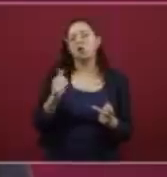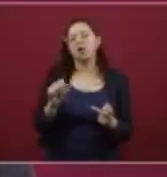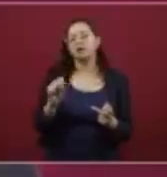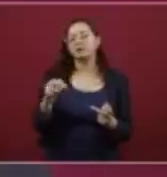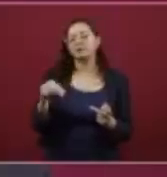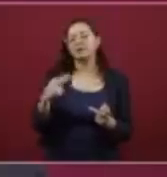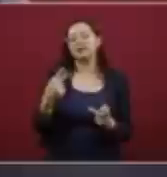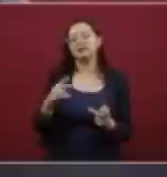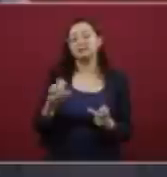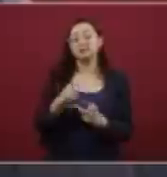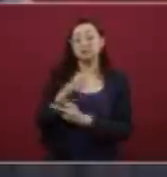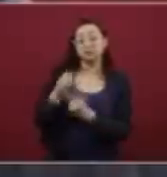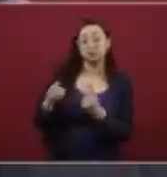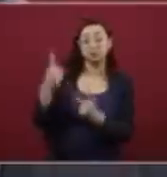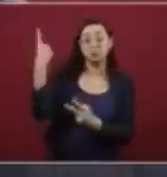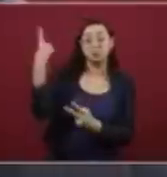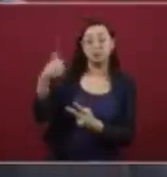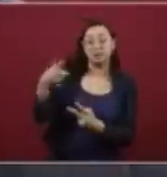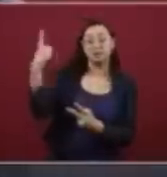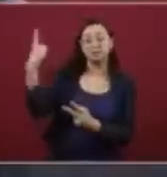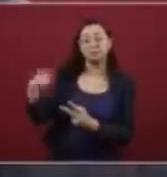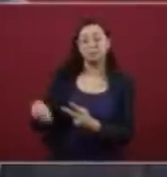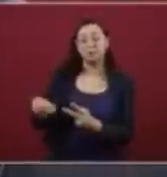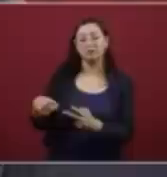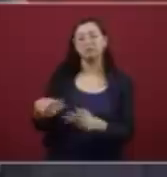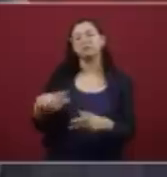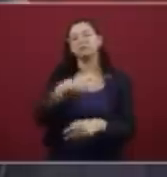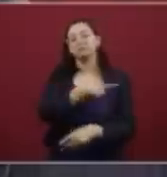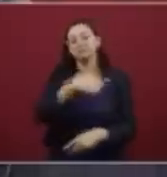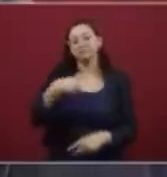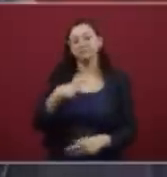es de que se apoye